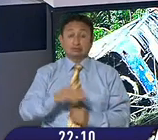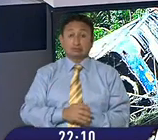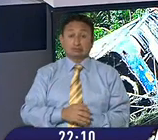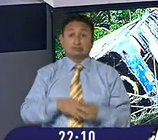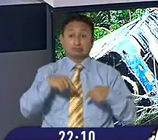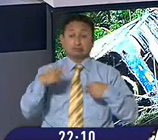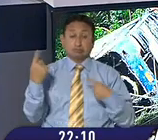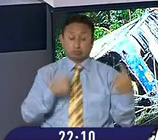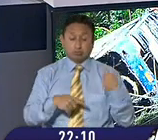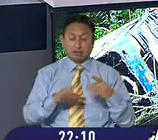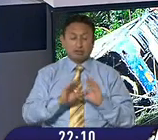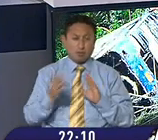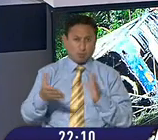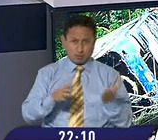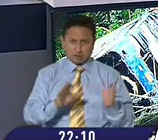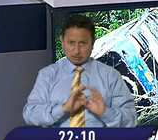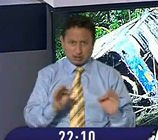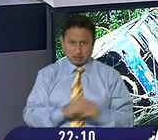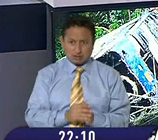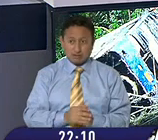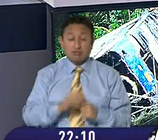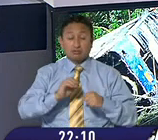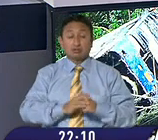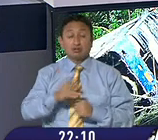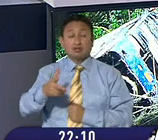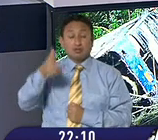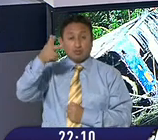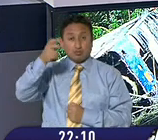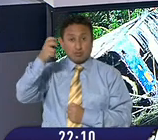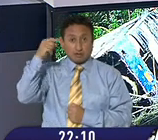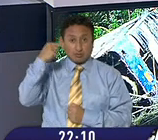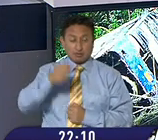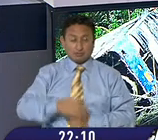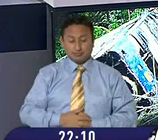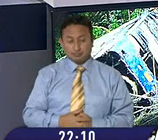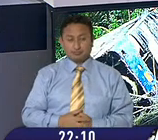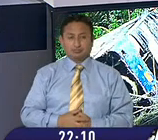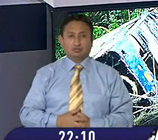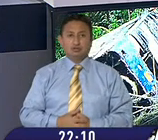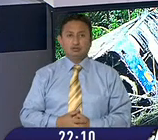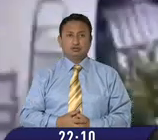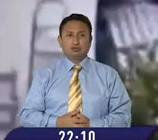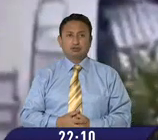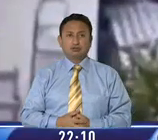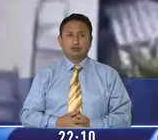deja ni heridos ni fallecidos, quedó registrada en una cámara de vigilancia.